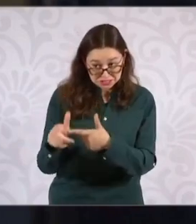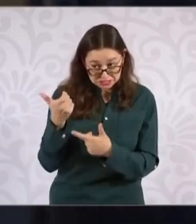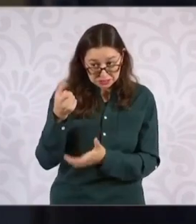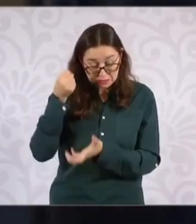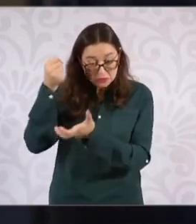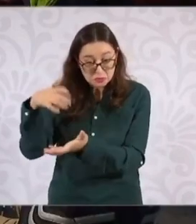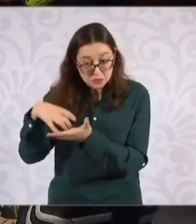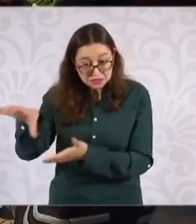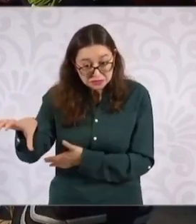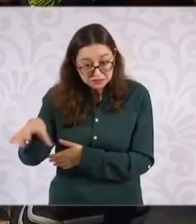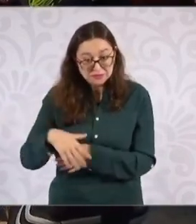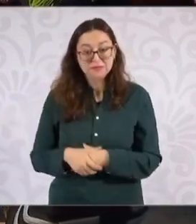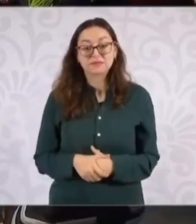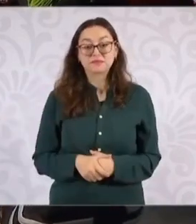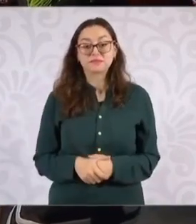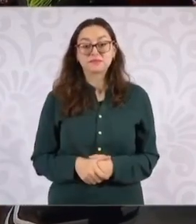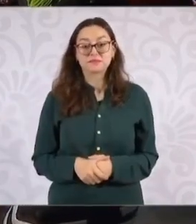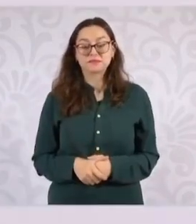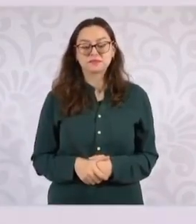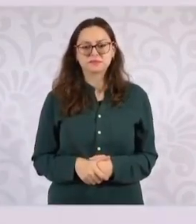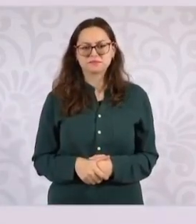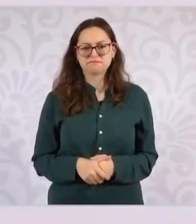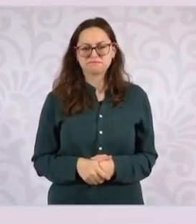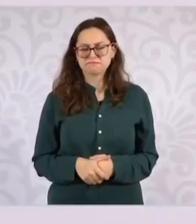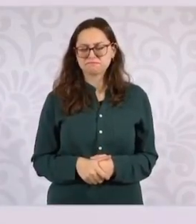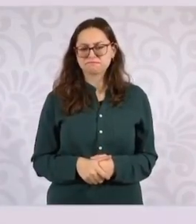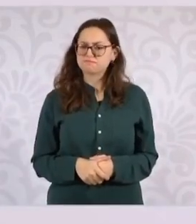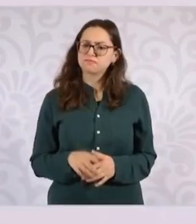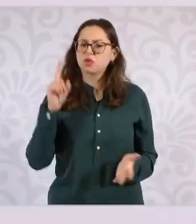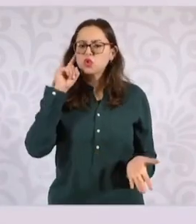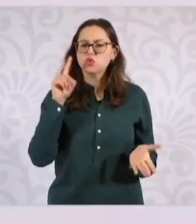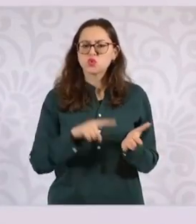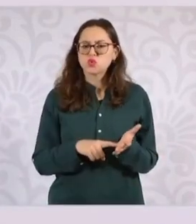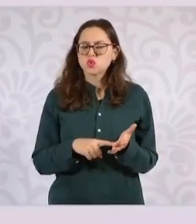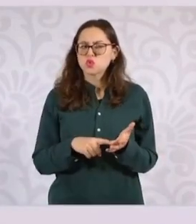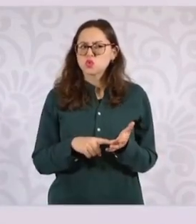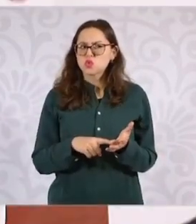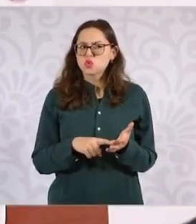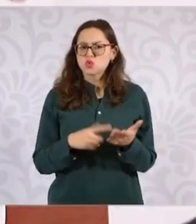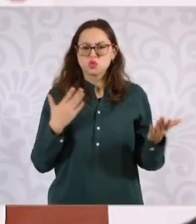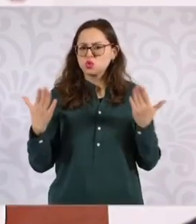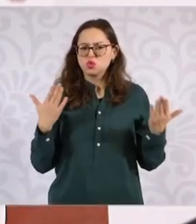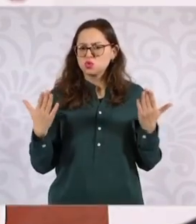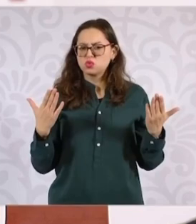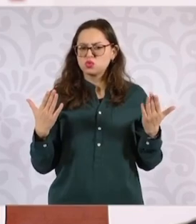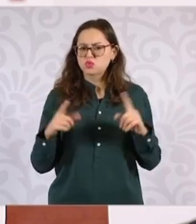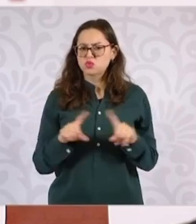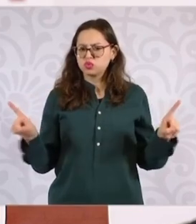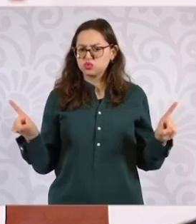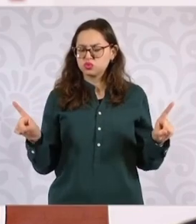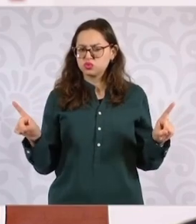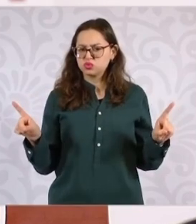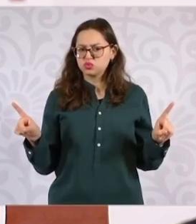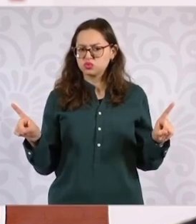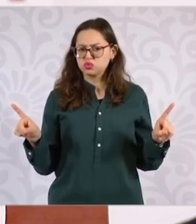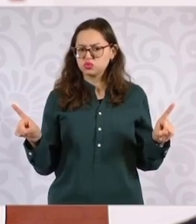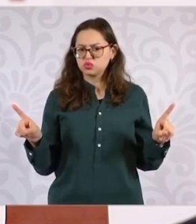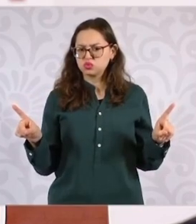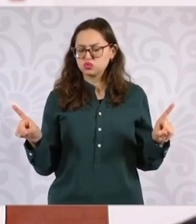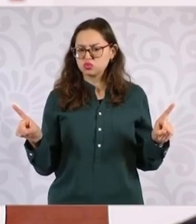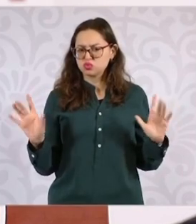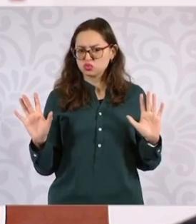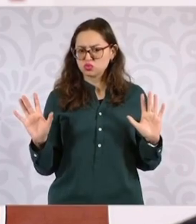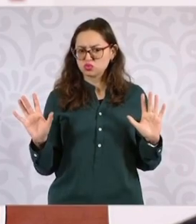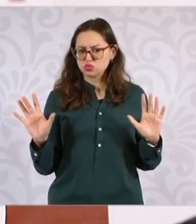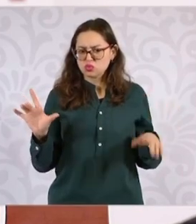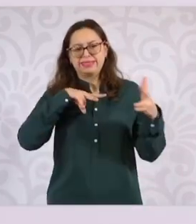este presupuesto. Bueno, yo creo que es distinto, ¿no? O sea, me parece que la transparencia es una